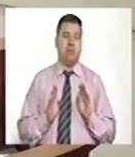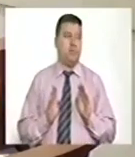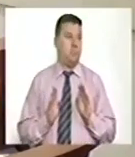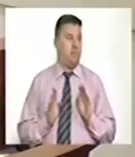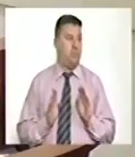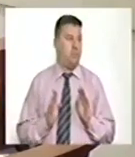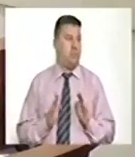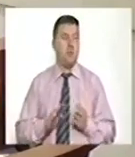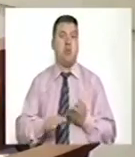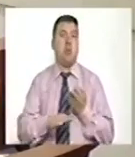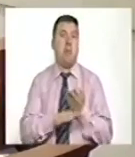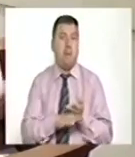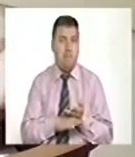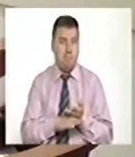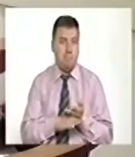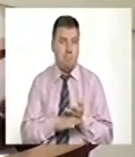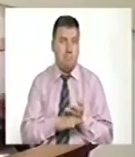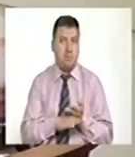sugirió